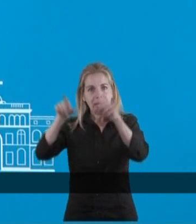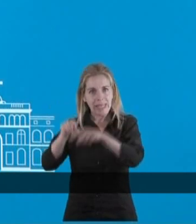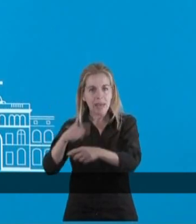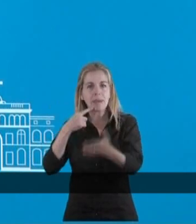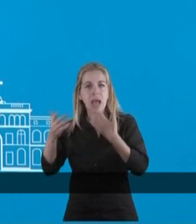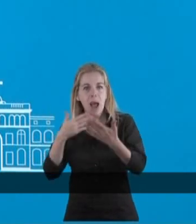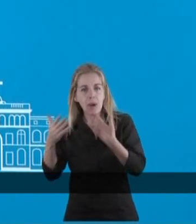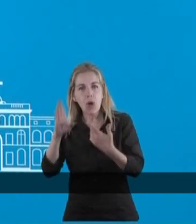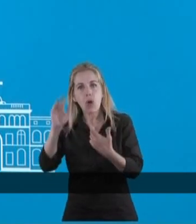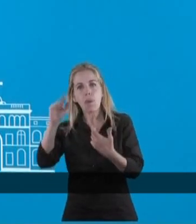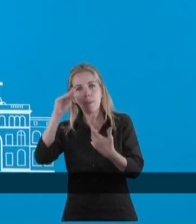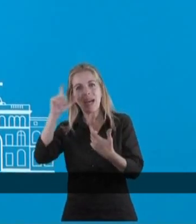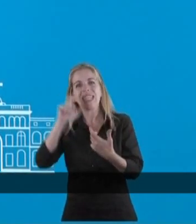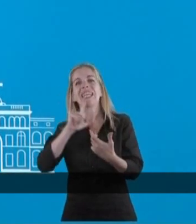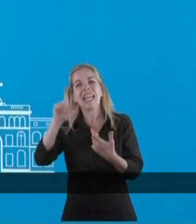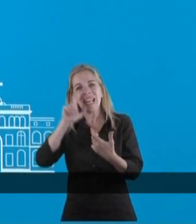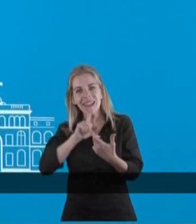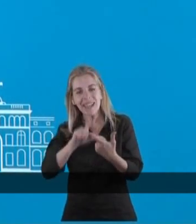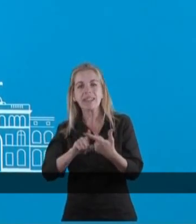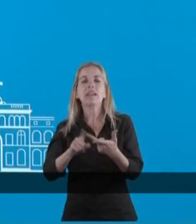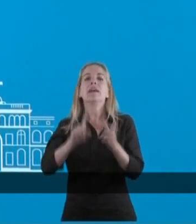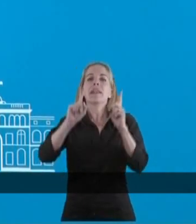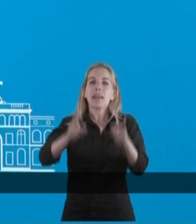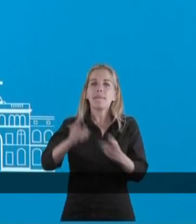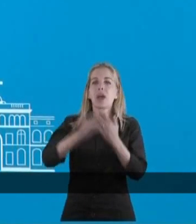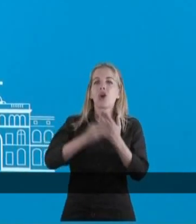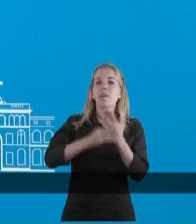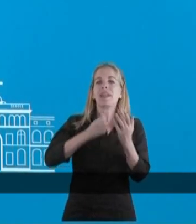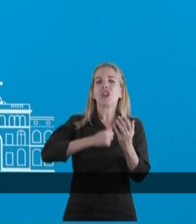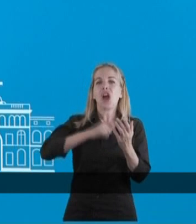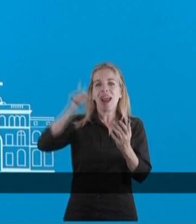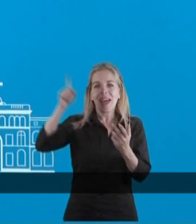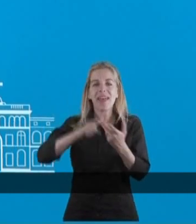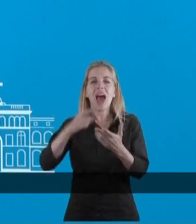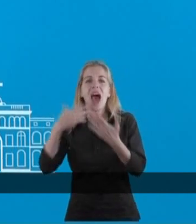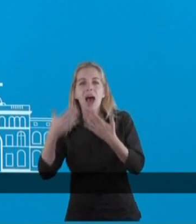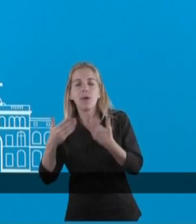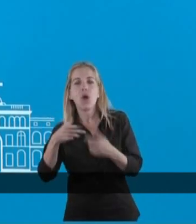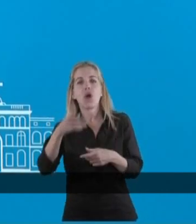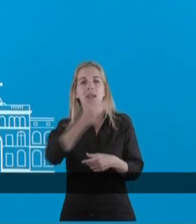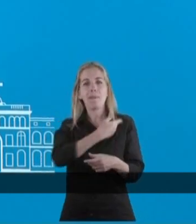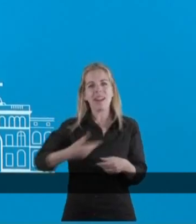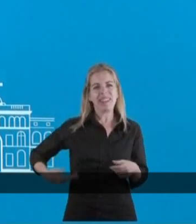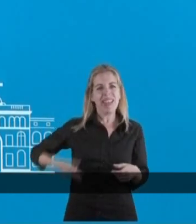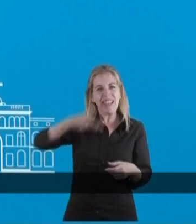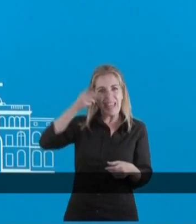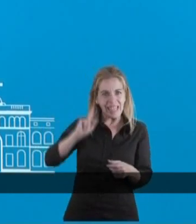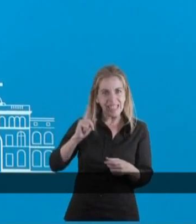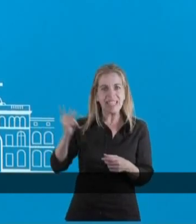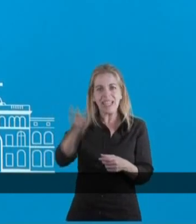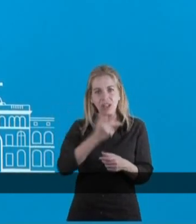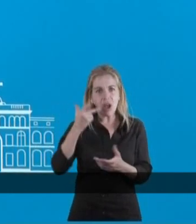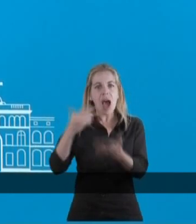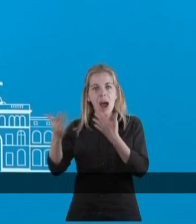con el primer ministro Trudeau de Canadá cuando conversaron hace poco, lo habló con el presidente Boric. Latinoamérica tiene que unirse